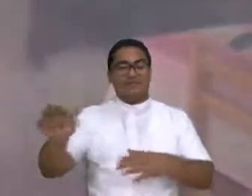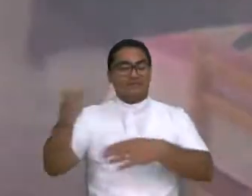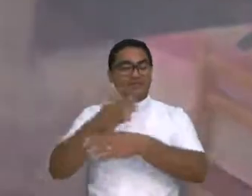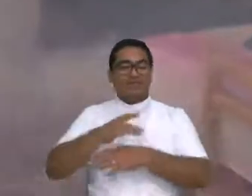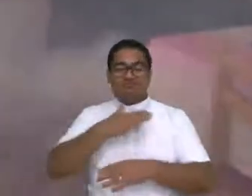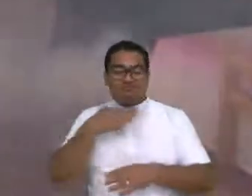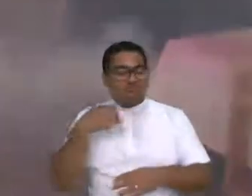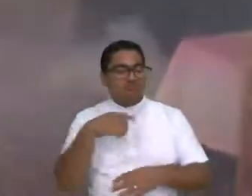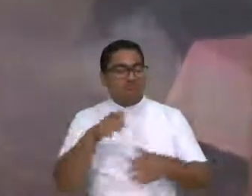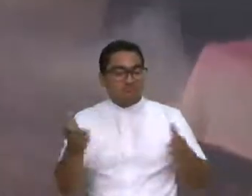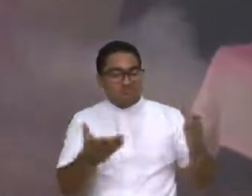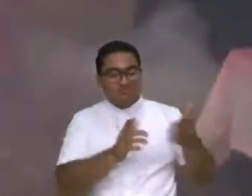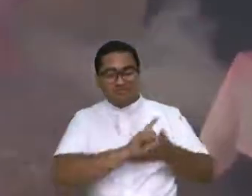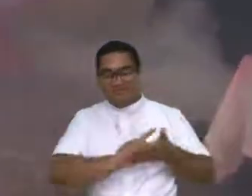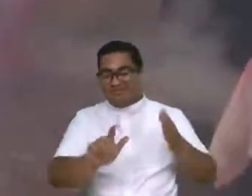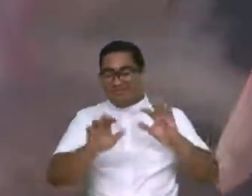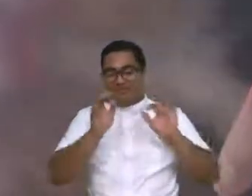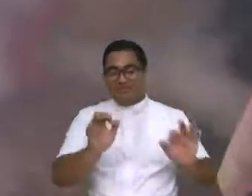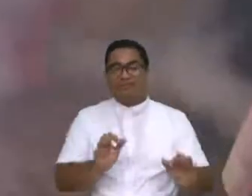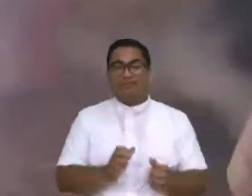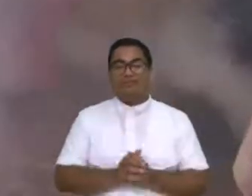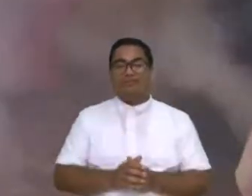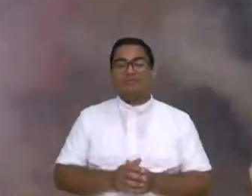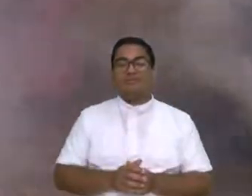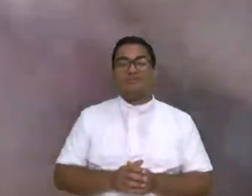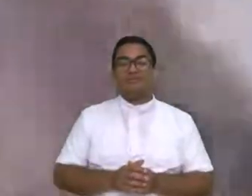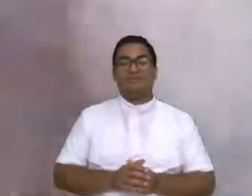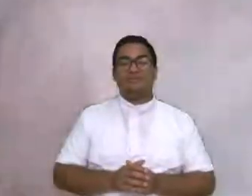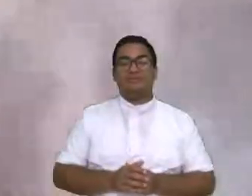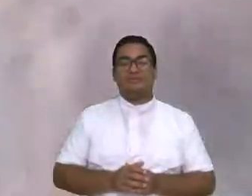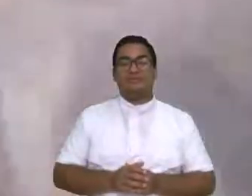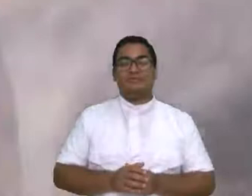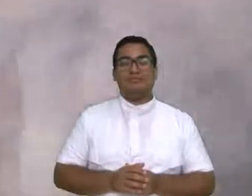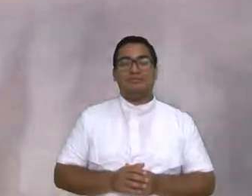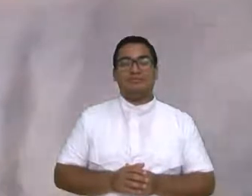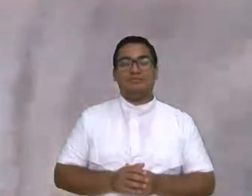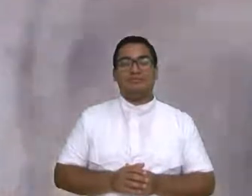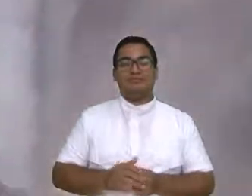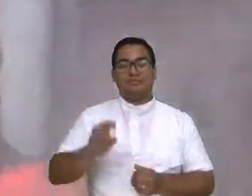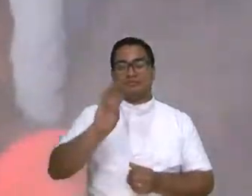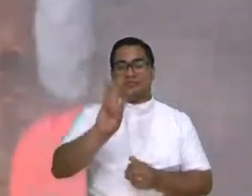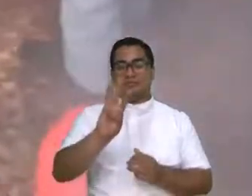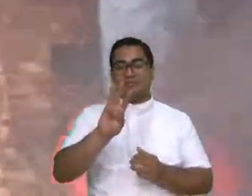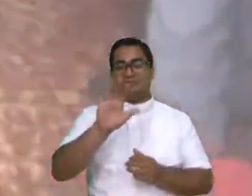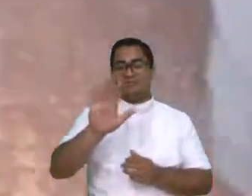mosquitos transmisores de diferentes enfermedades. Fueron tratados